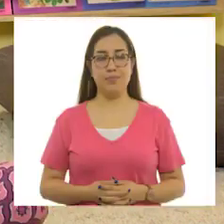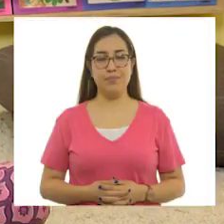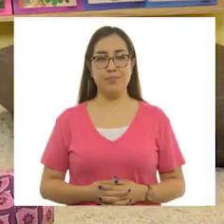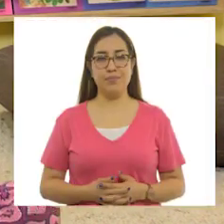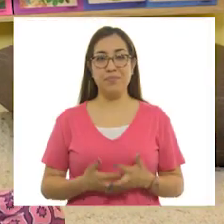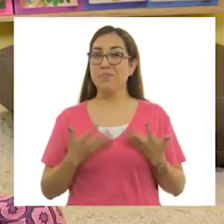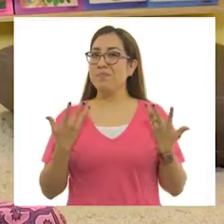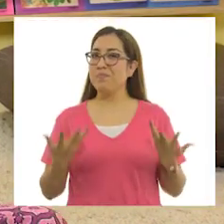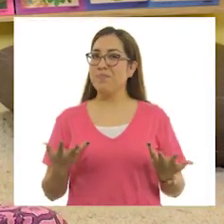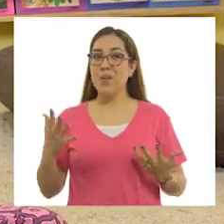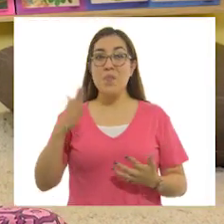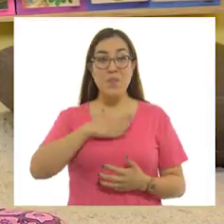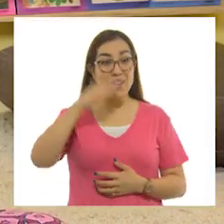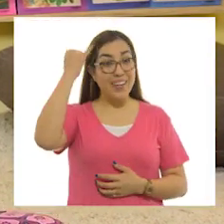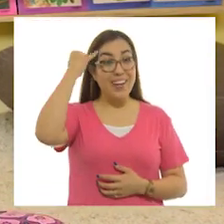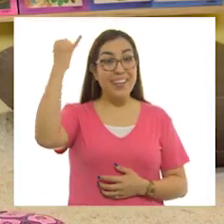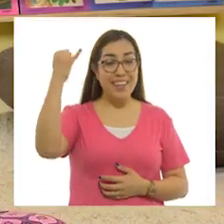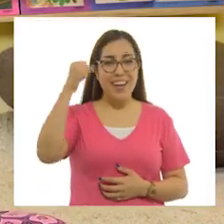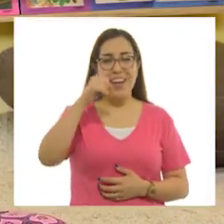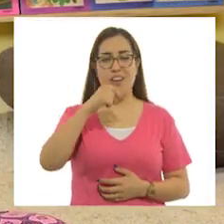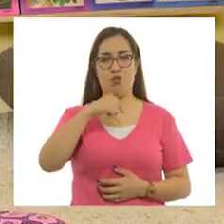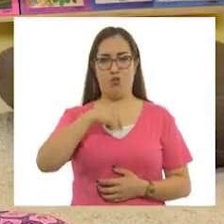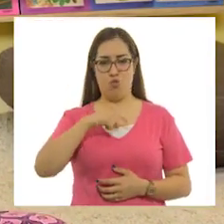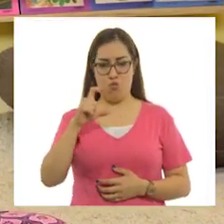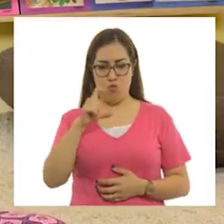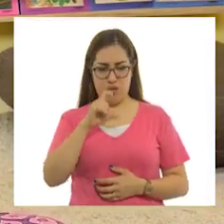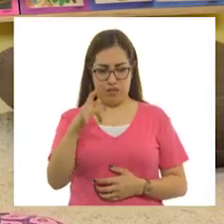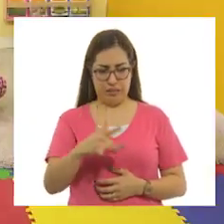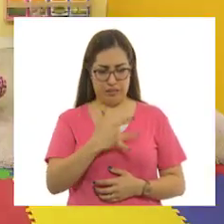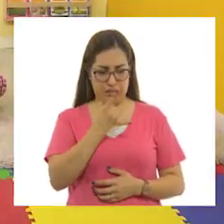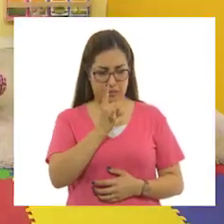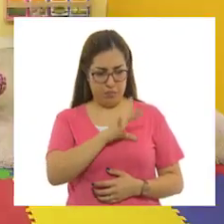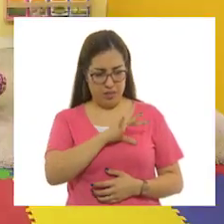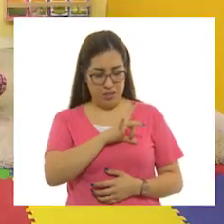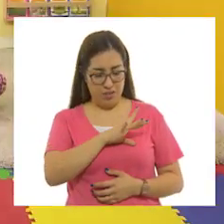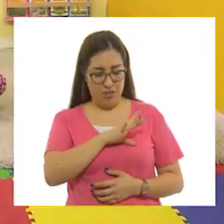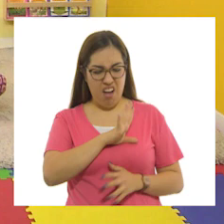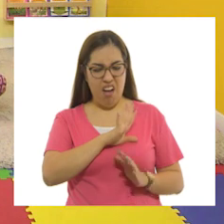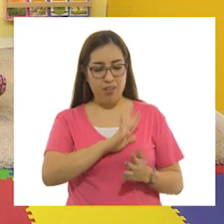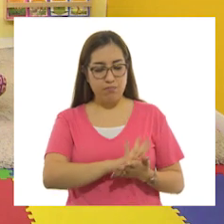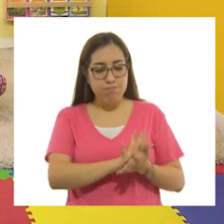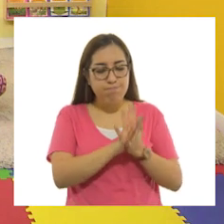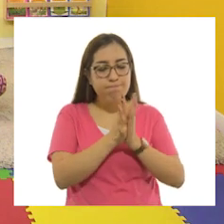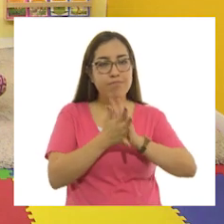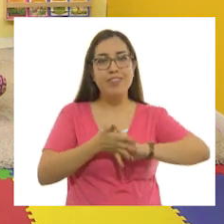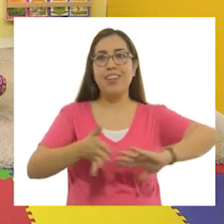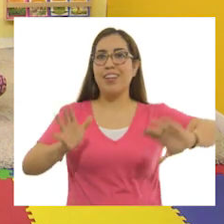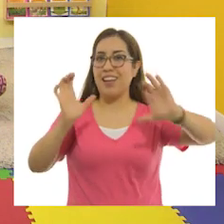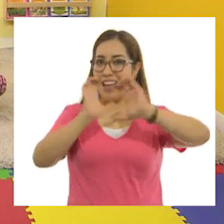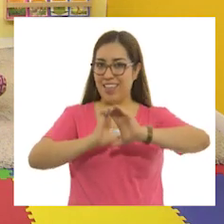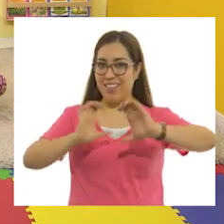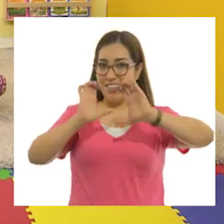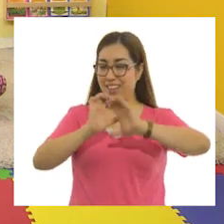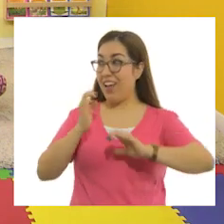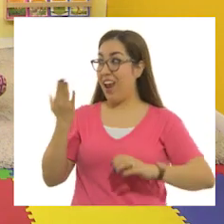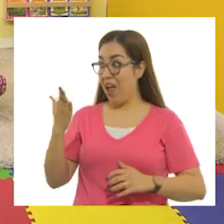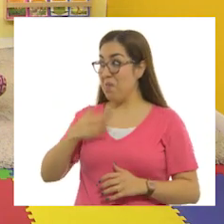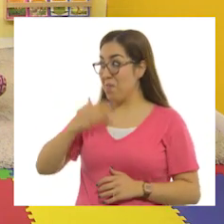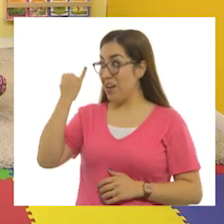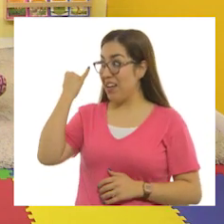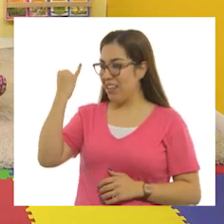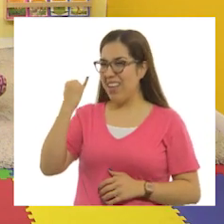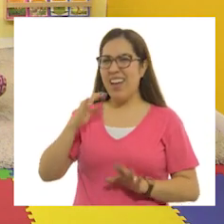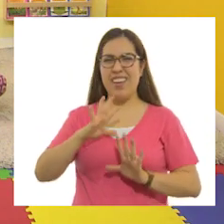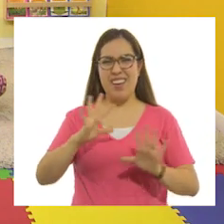qué buena idea cuando tenga miedo voy a cantar es muy buena idea adriana y ahora ya para terminar